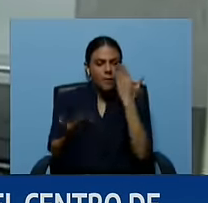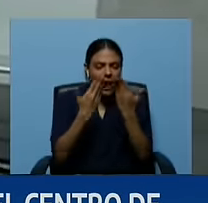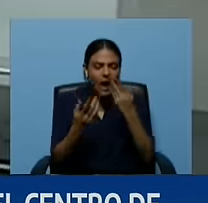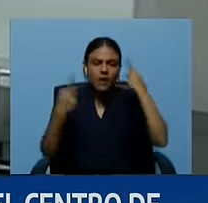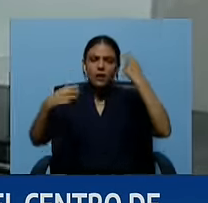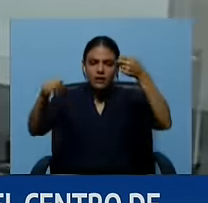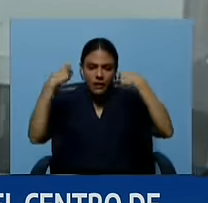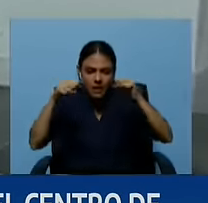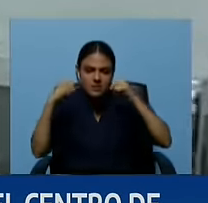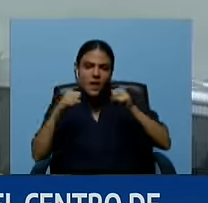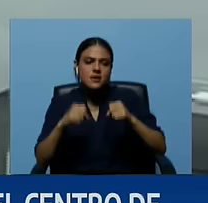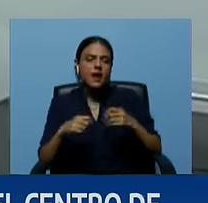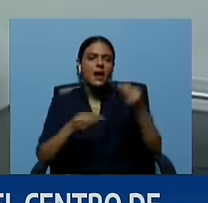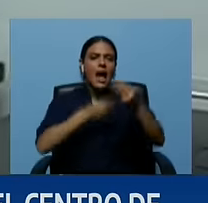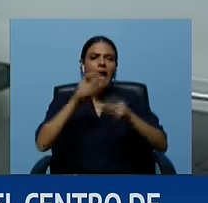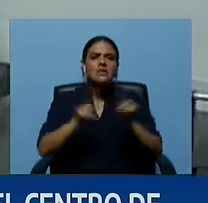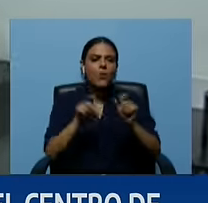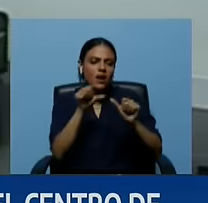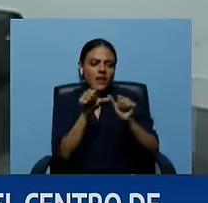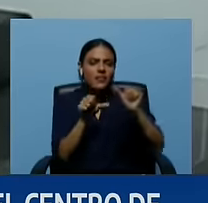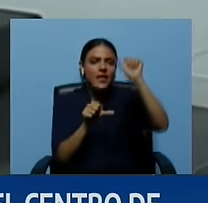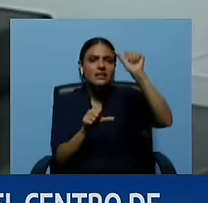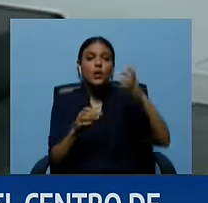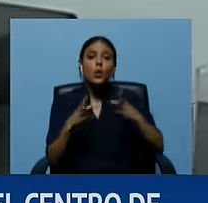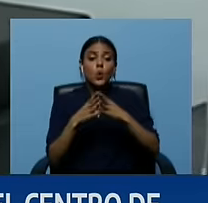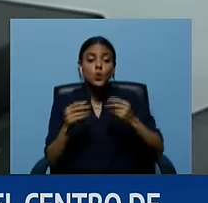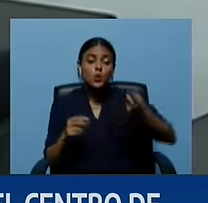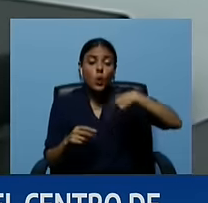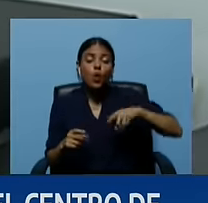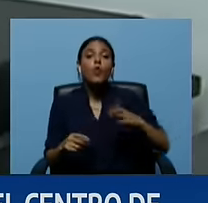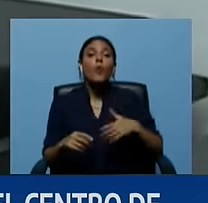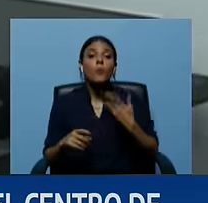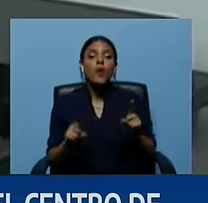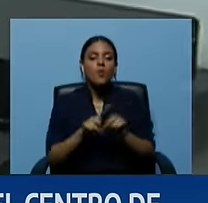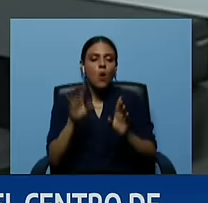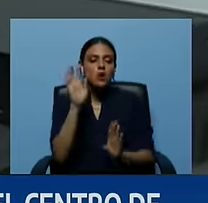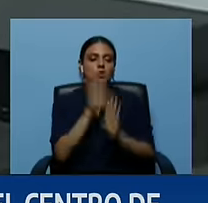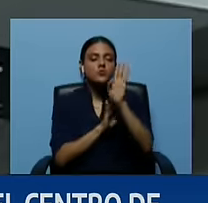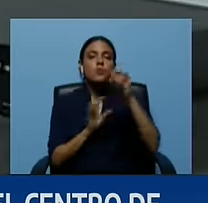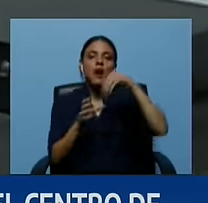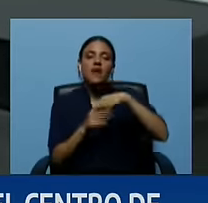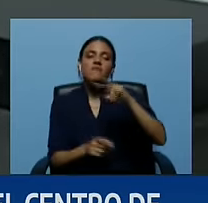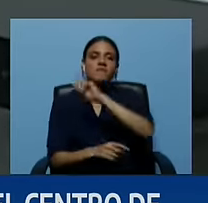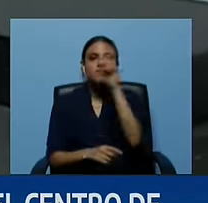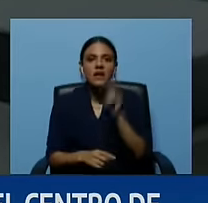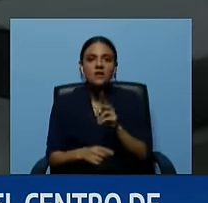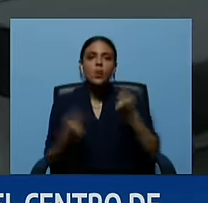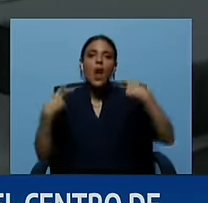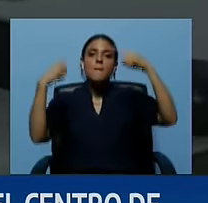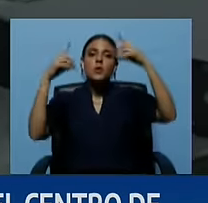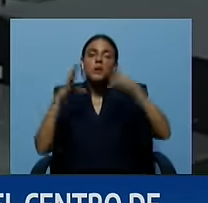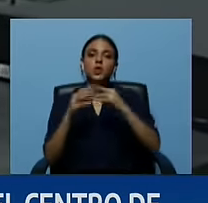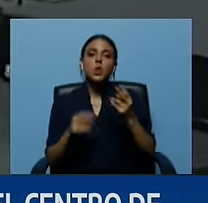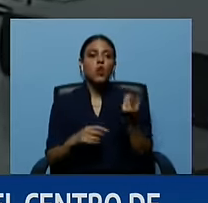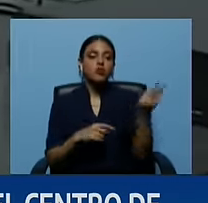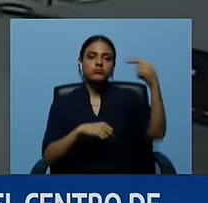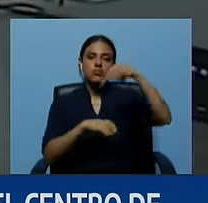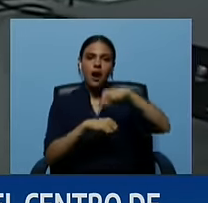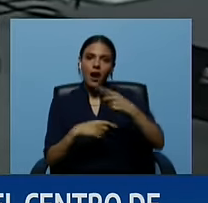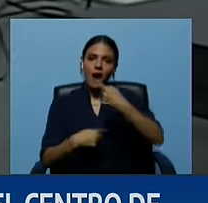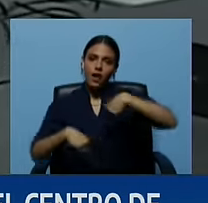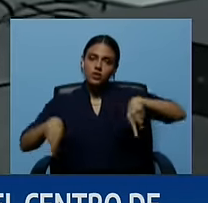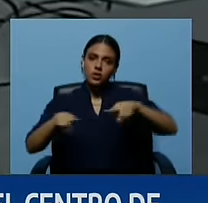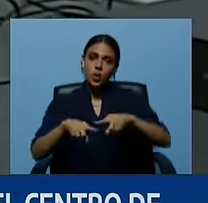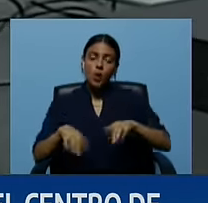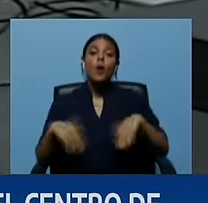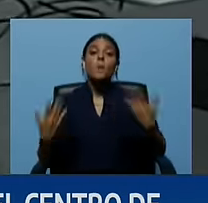del desarrollo en general del país y de la prosperidad y la felicidad de la nación. De manera que sabemos que